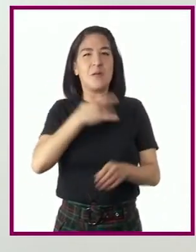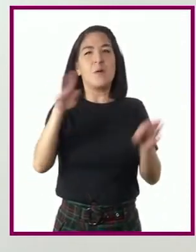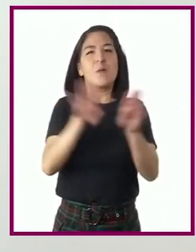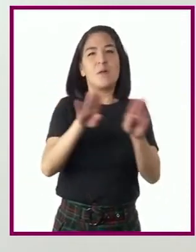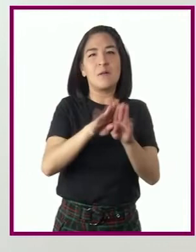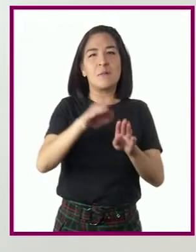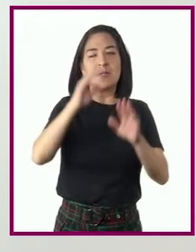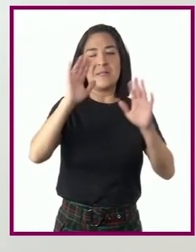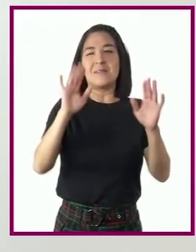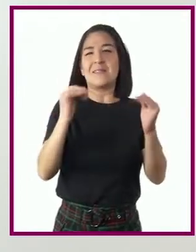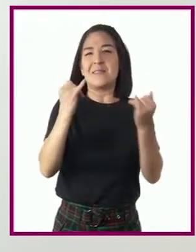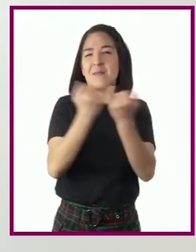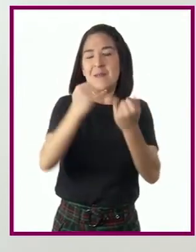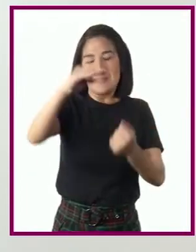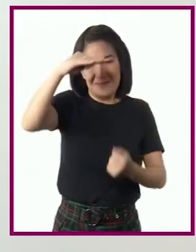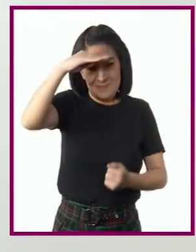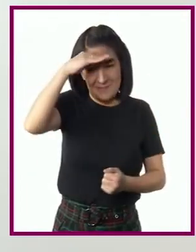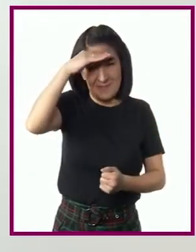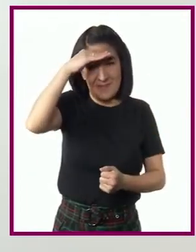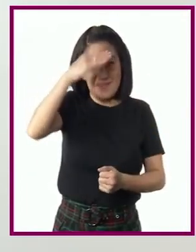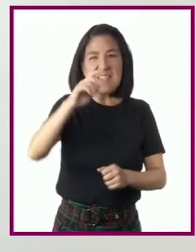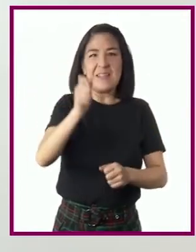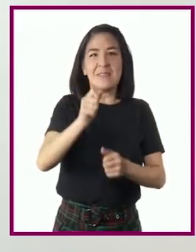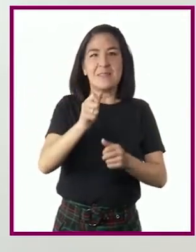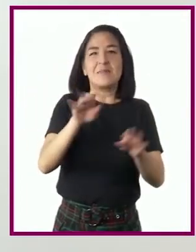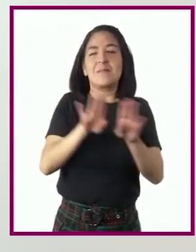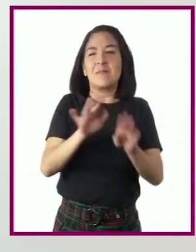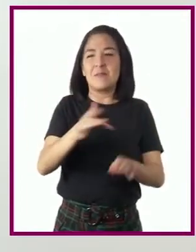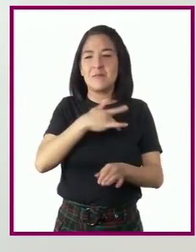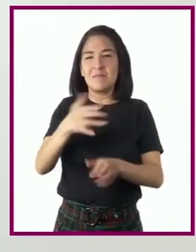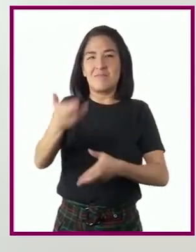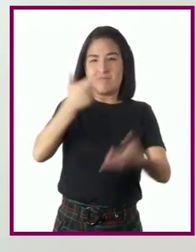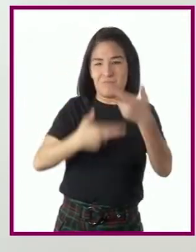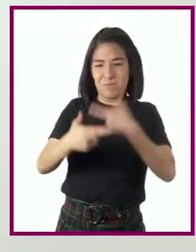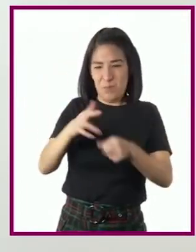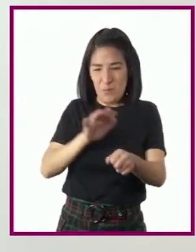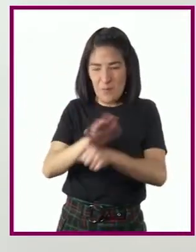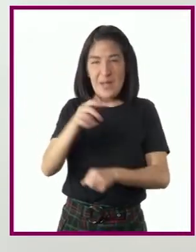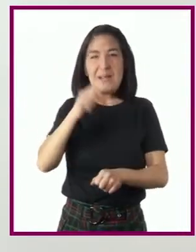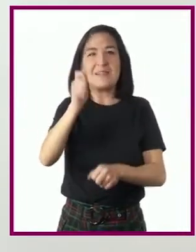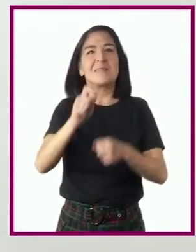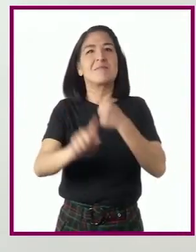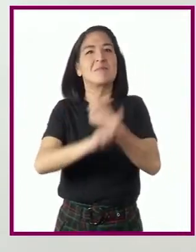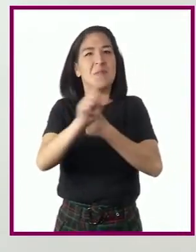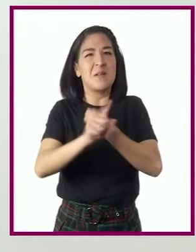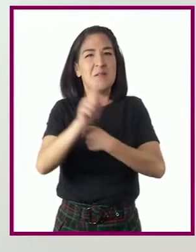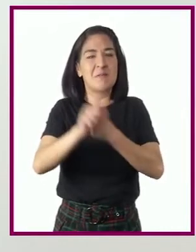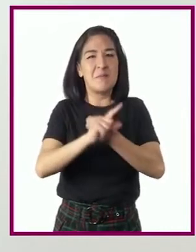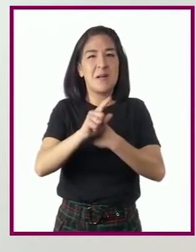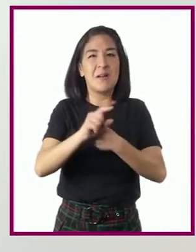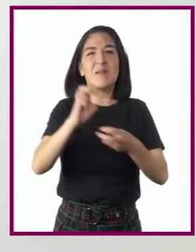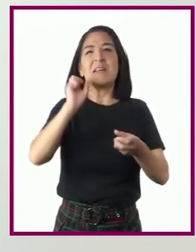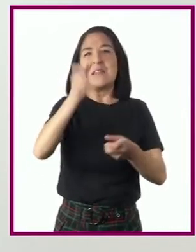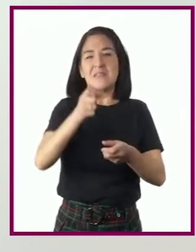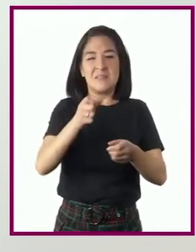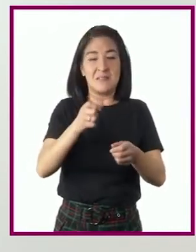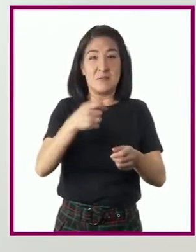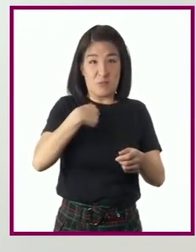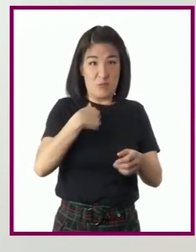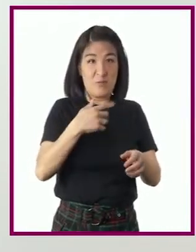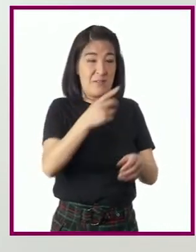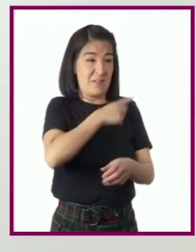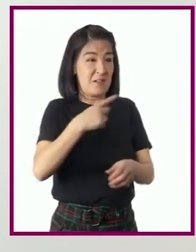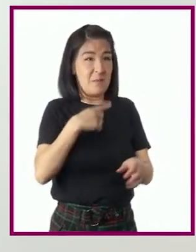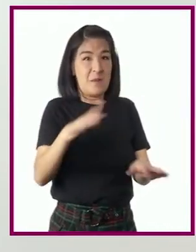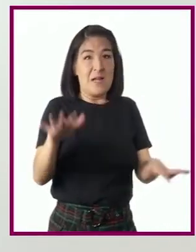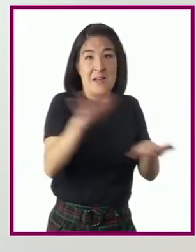y buscar lo rescatable de cada situación. Sobre todo cuando las cosas no podemos controlarlas o cambiarlas, como es